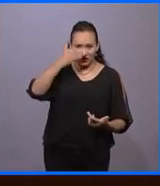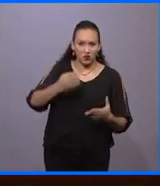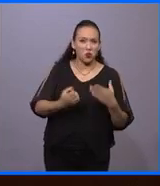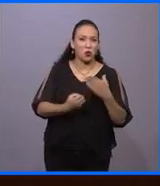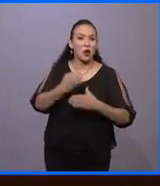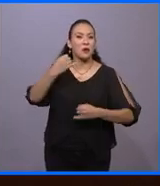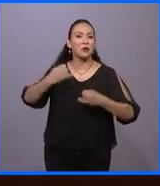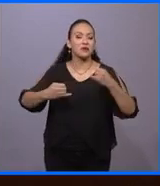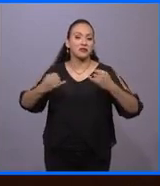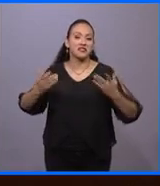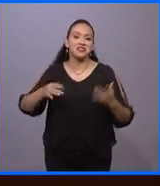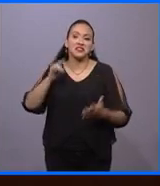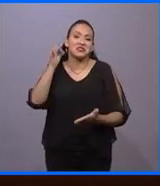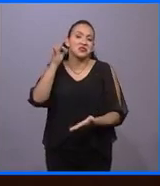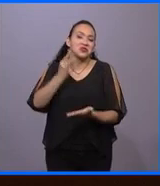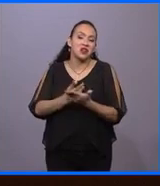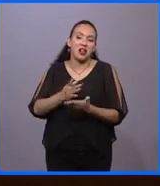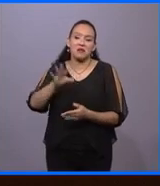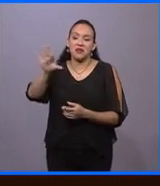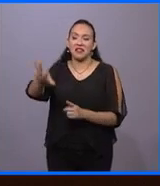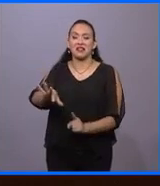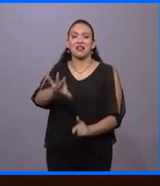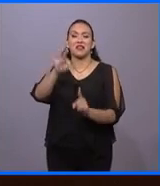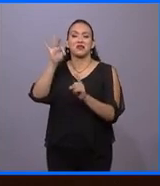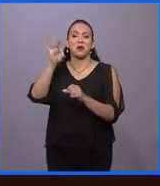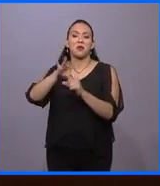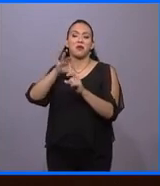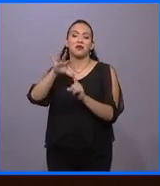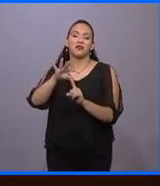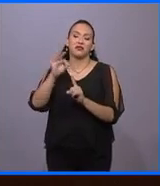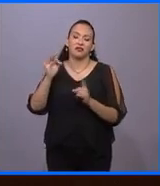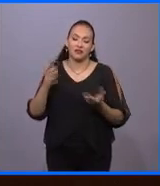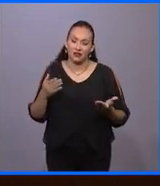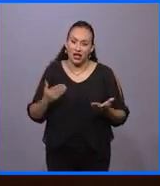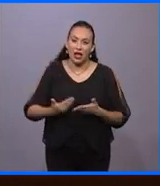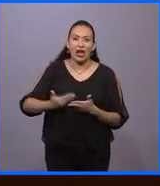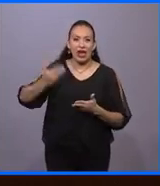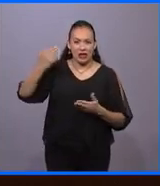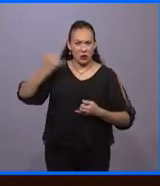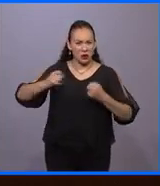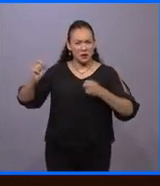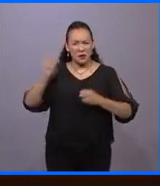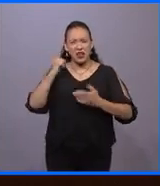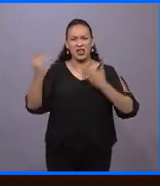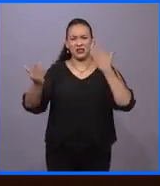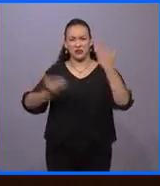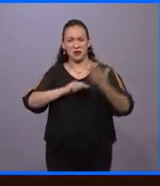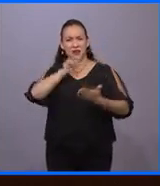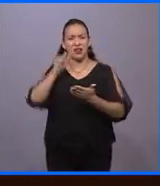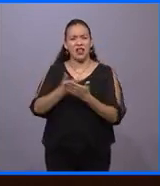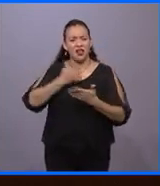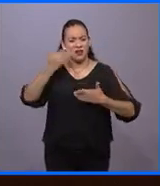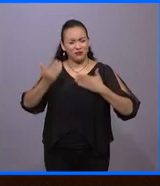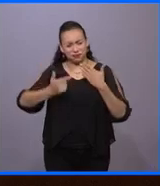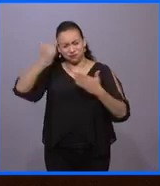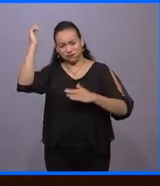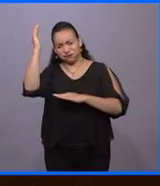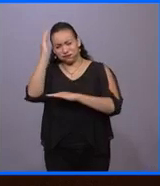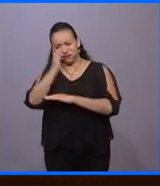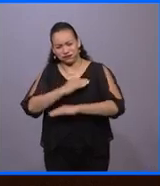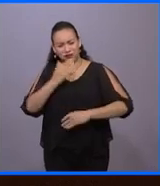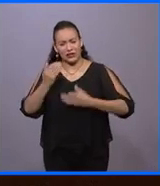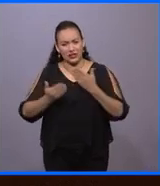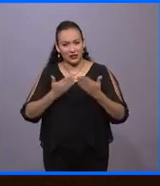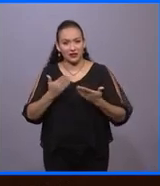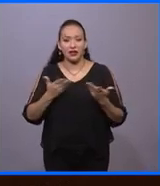tuvieron en el anterior sistema de carrera judicial. Por eso celebro que que las nuevas generaciones de funcionarios de